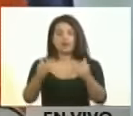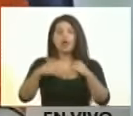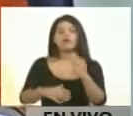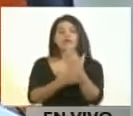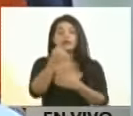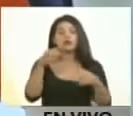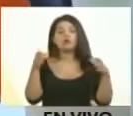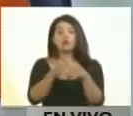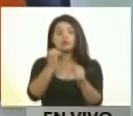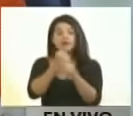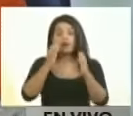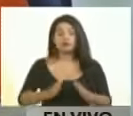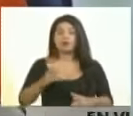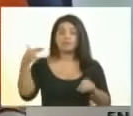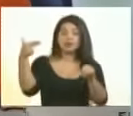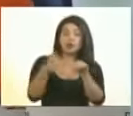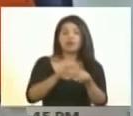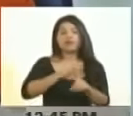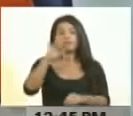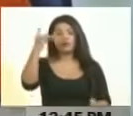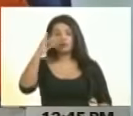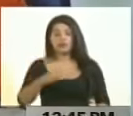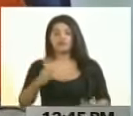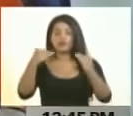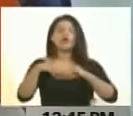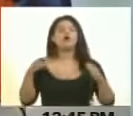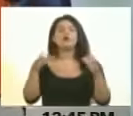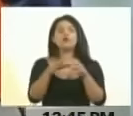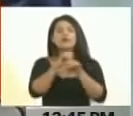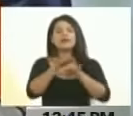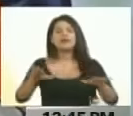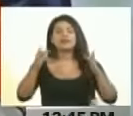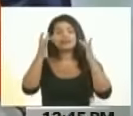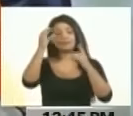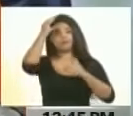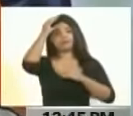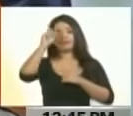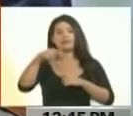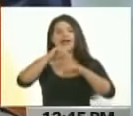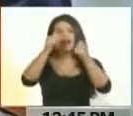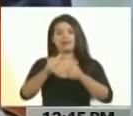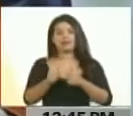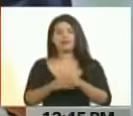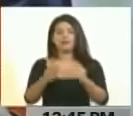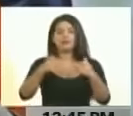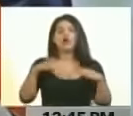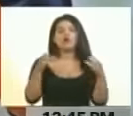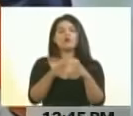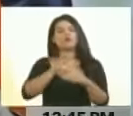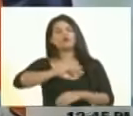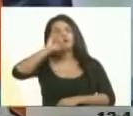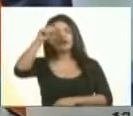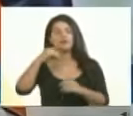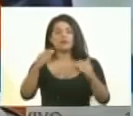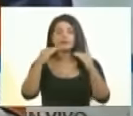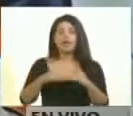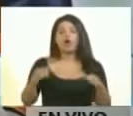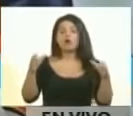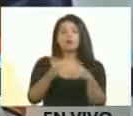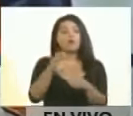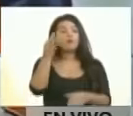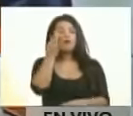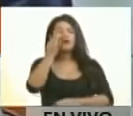Sindical de Trabajadores Petroleros de Bolivia, Red de Intelectuales y Artistas, Movimiento al Socialismo, Mujeres Sin Fronteras, Café Semilla